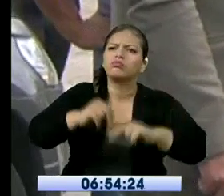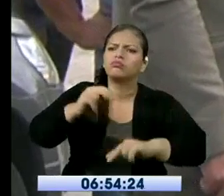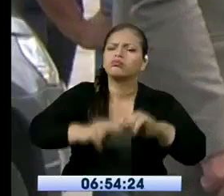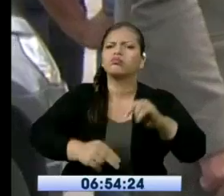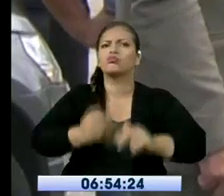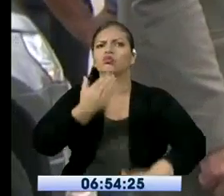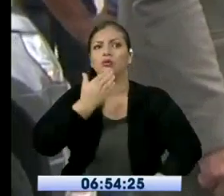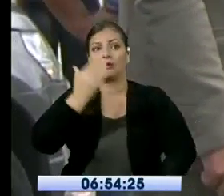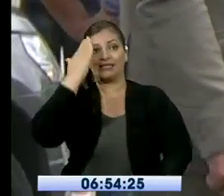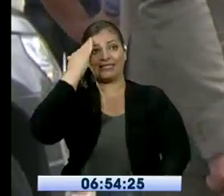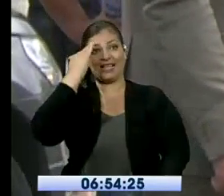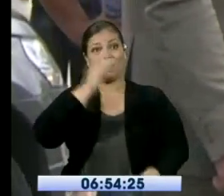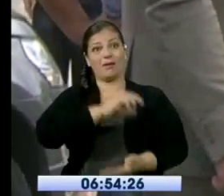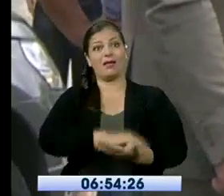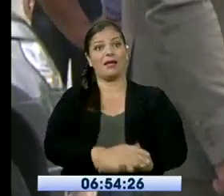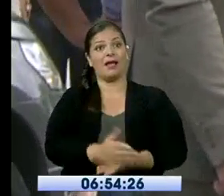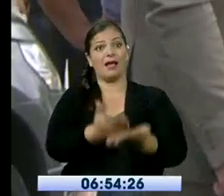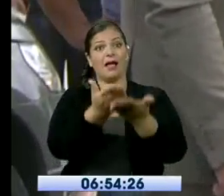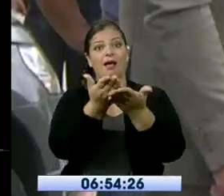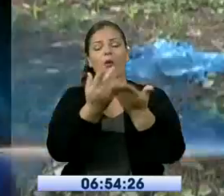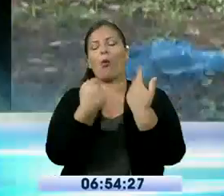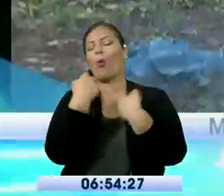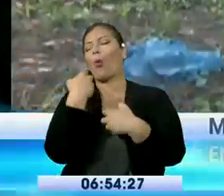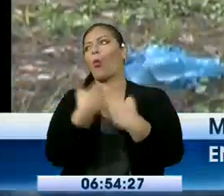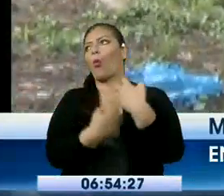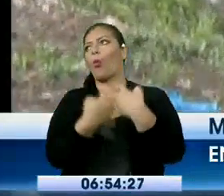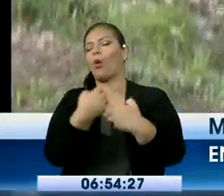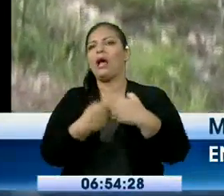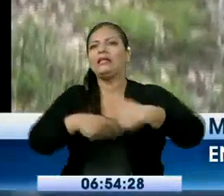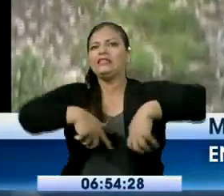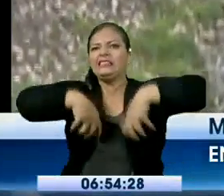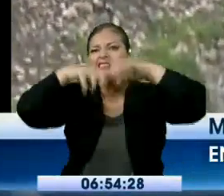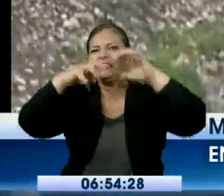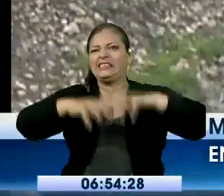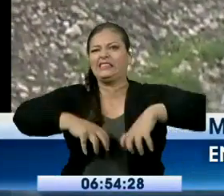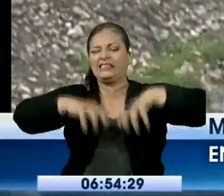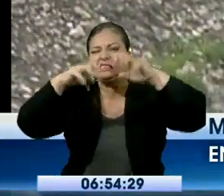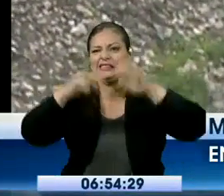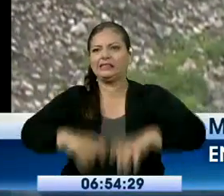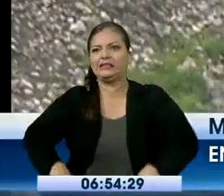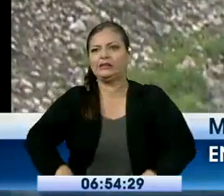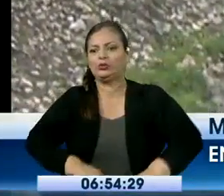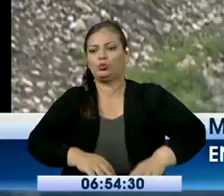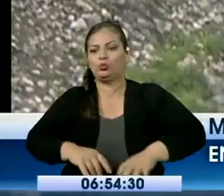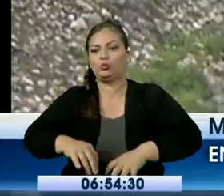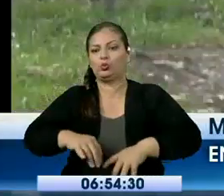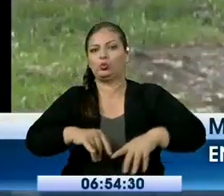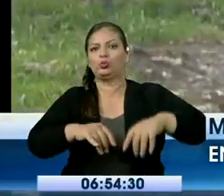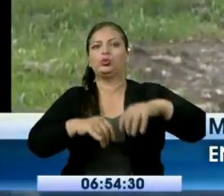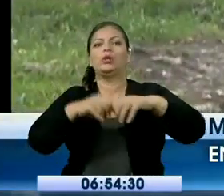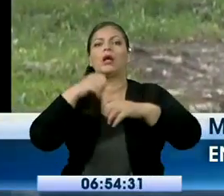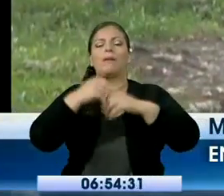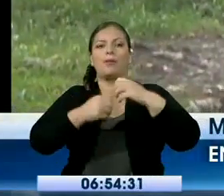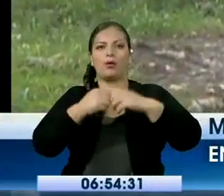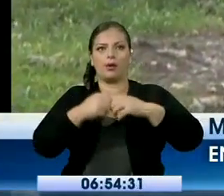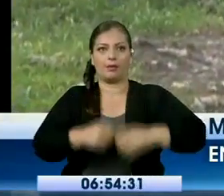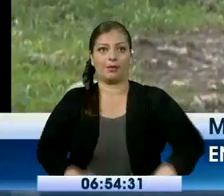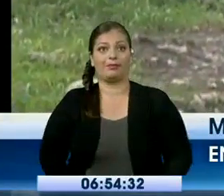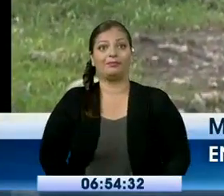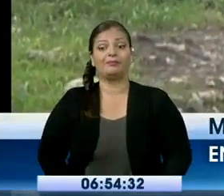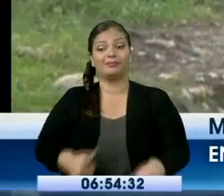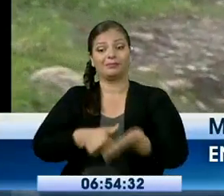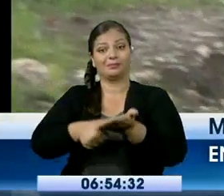Hasta el sector de Socio Vivienda llegaban las autoridades del Ministerio de Vivienda, en donde querían constatar los avances en las